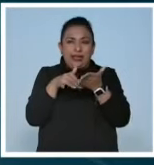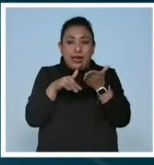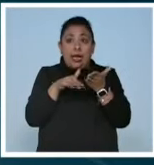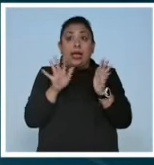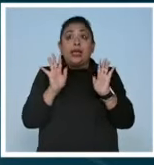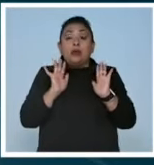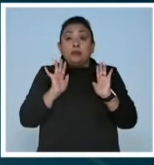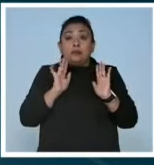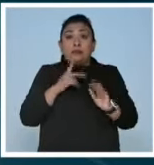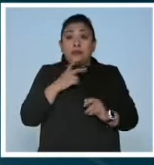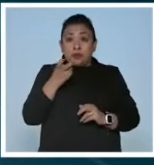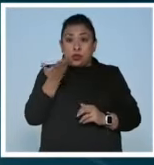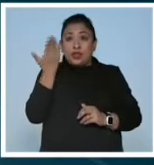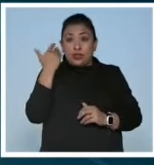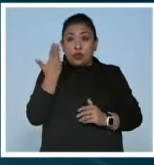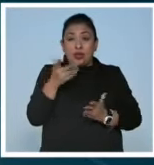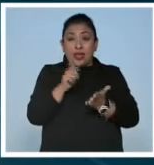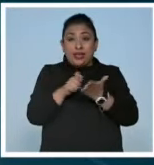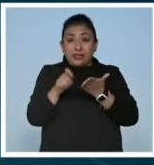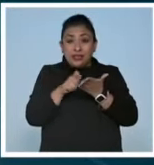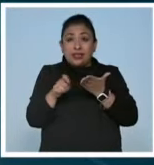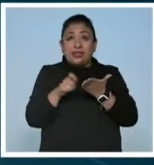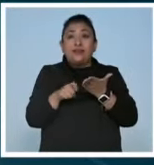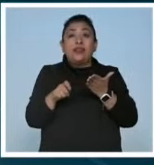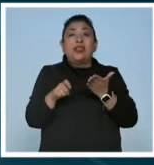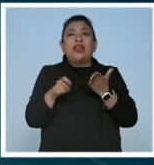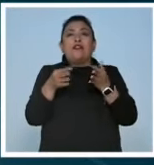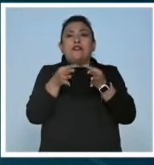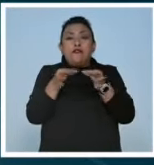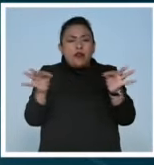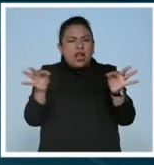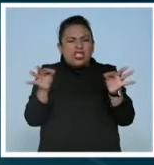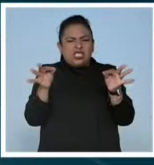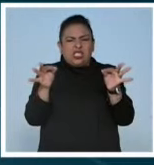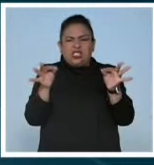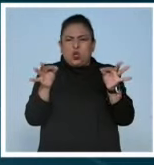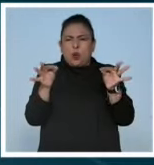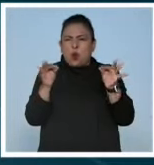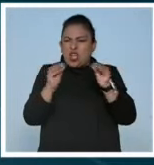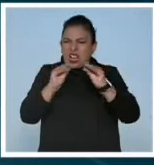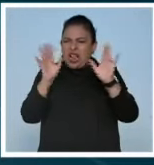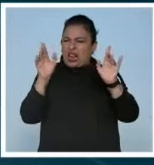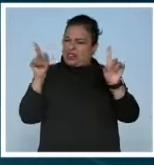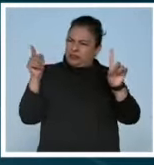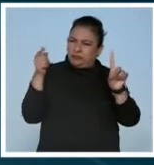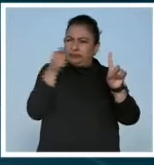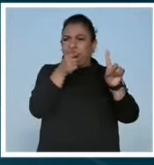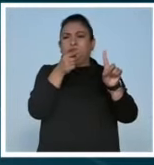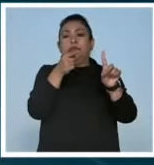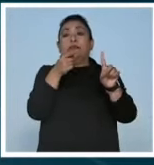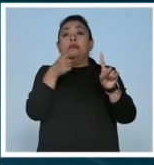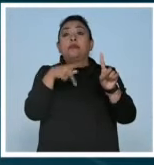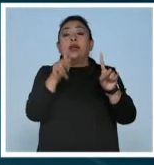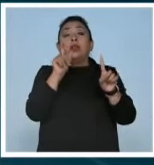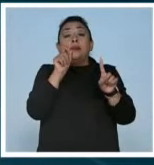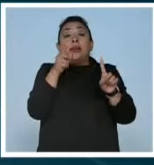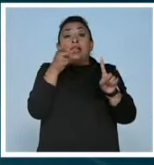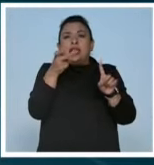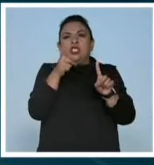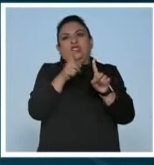ese momento, tú ya escribías sentencias, frases muy contundentes que daban en el blanco, pero incluso eso